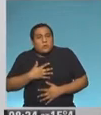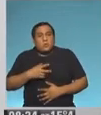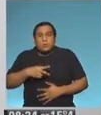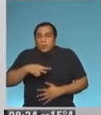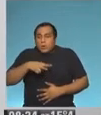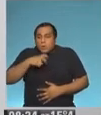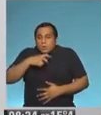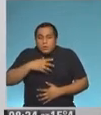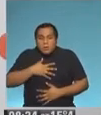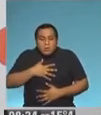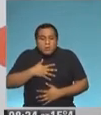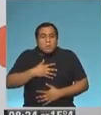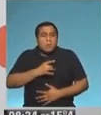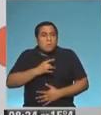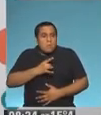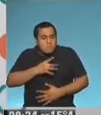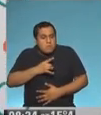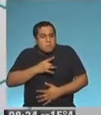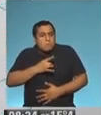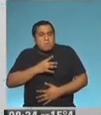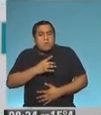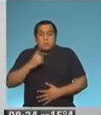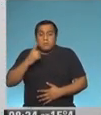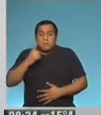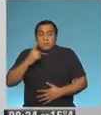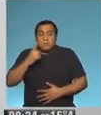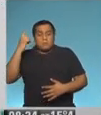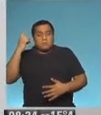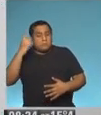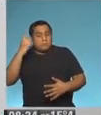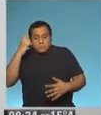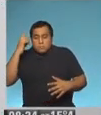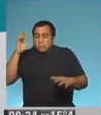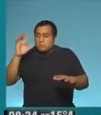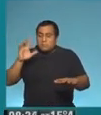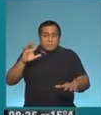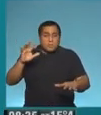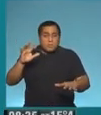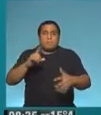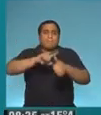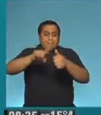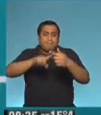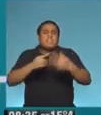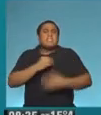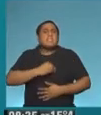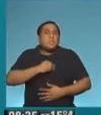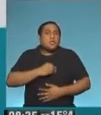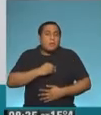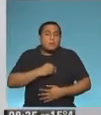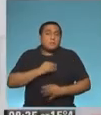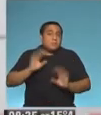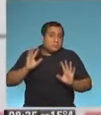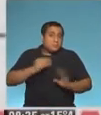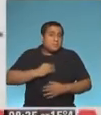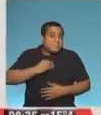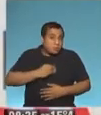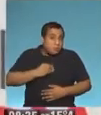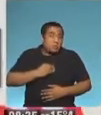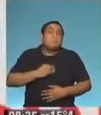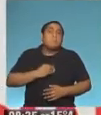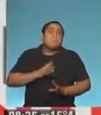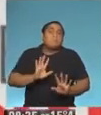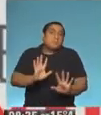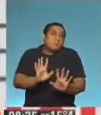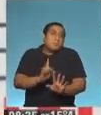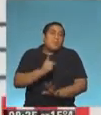aire, palpitaciones, mareos, o sea, síntomas que pueden alarmar acerca de una